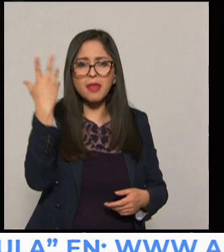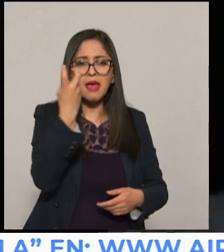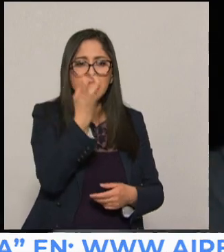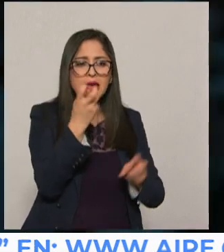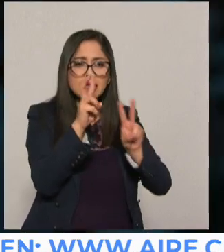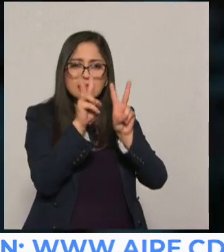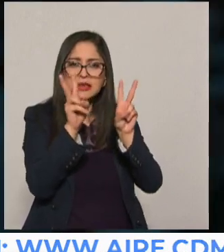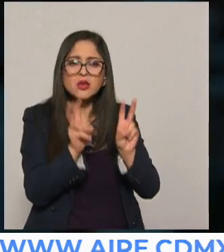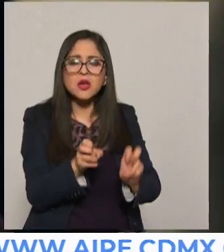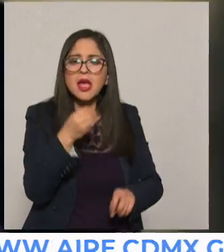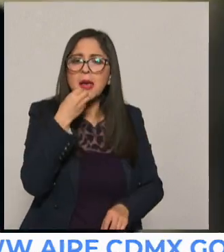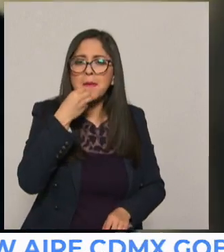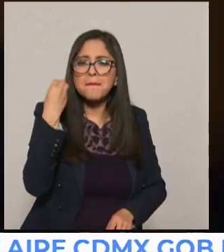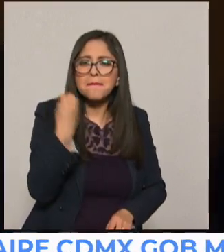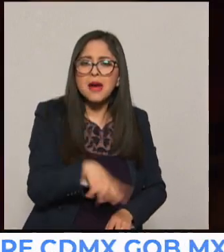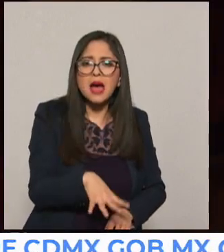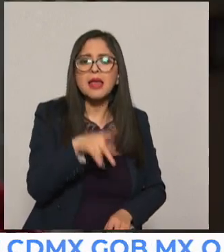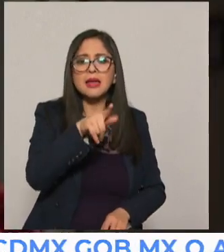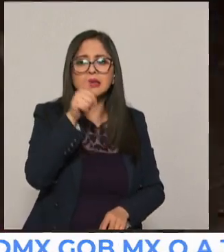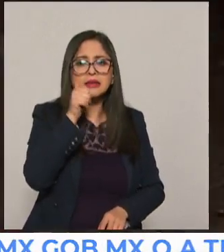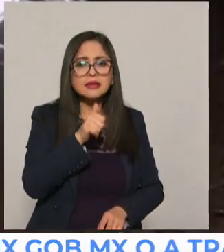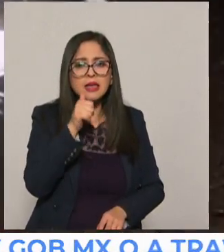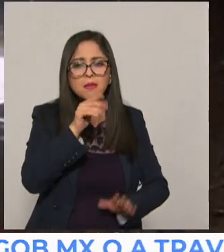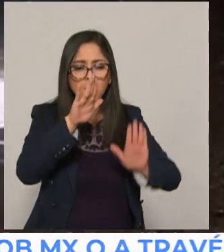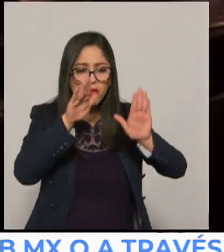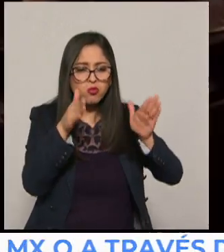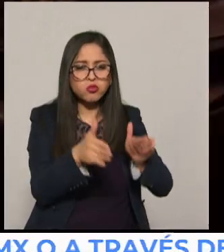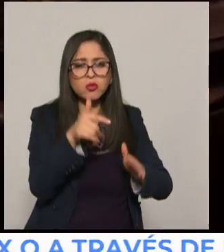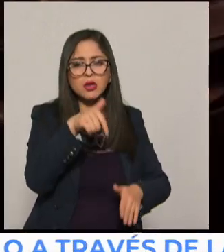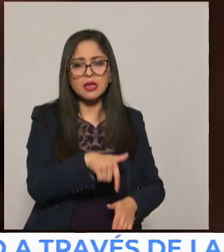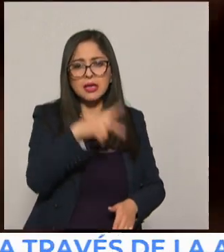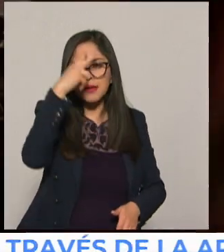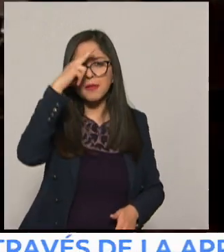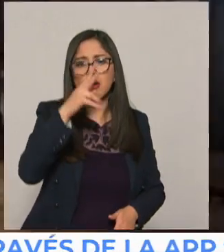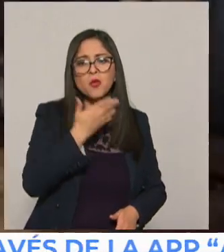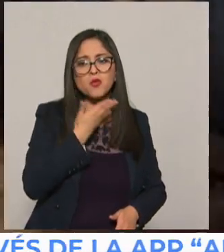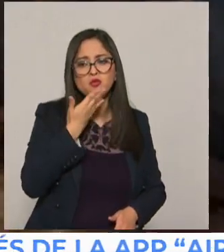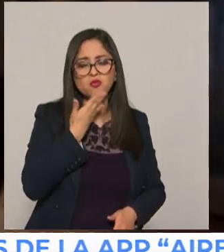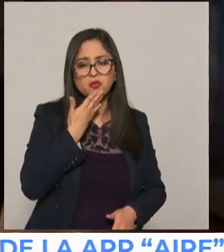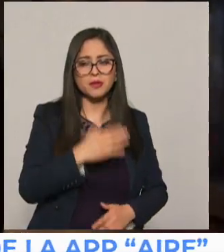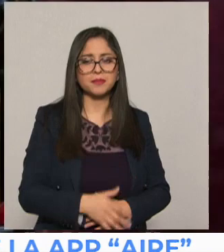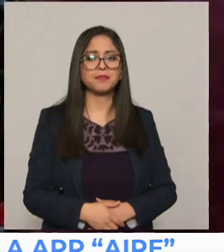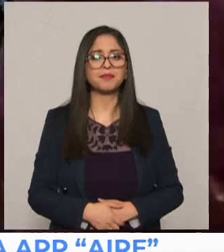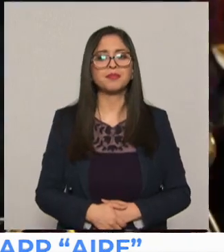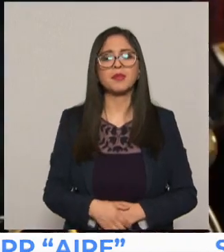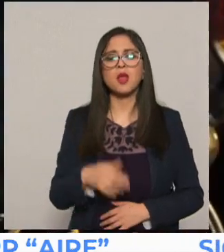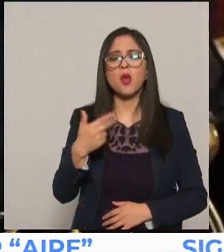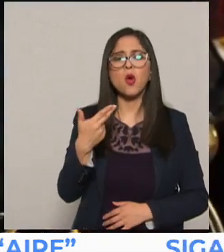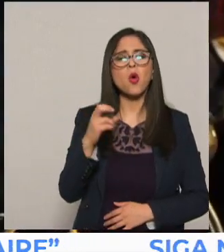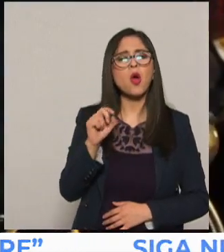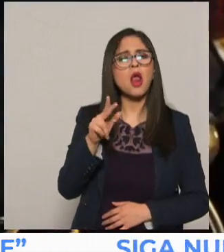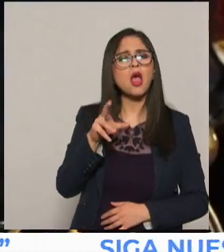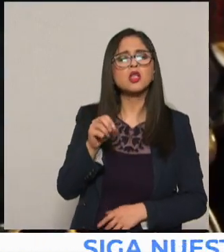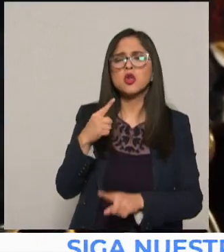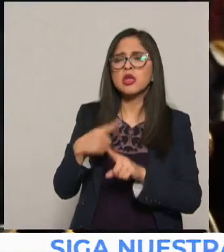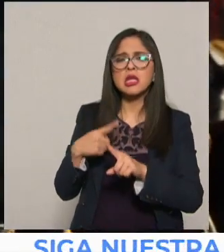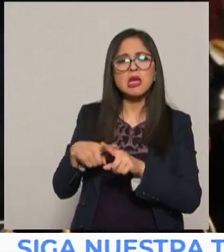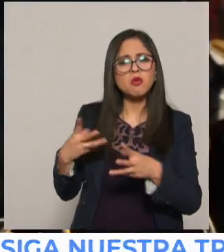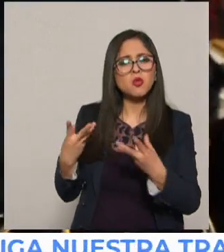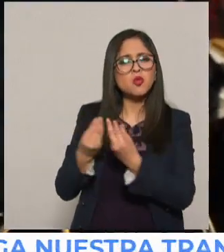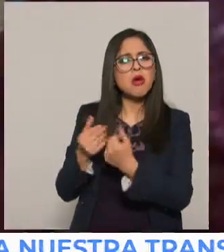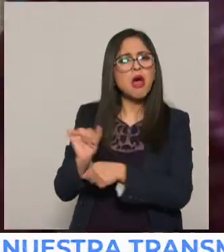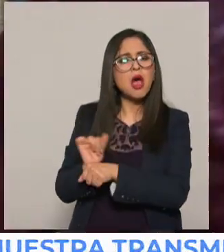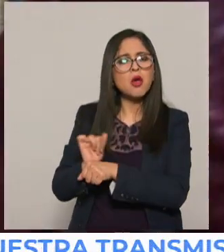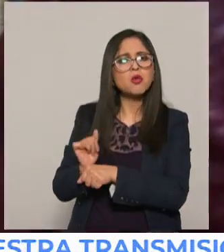cosa tan rica que es única y muy particular de México. Mi querido Horacio García Rojas, ¿con quién más estás en esta serie?